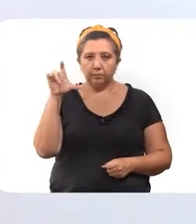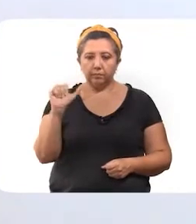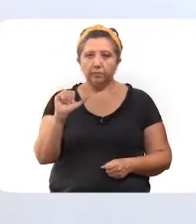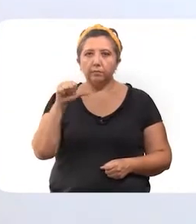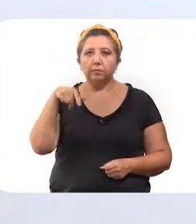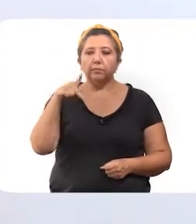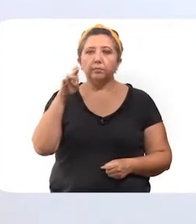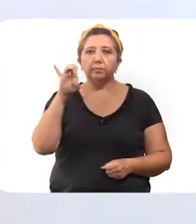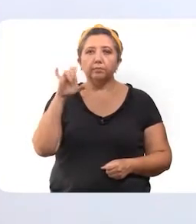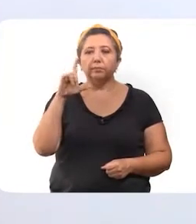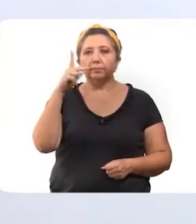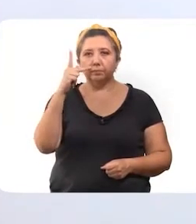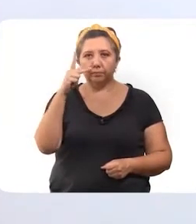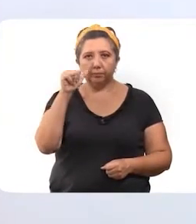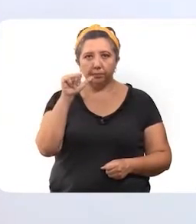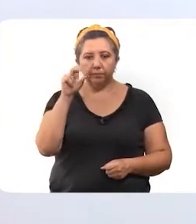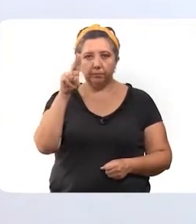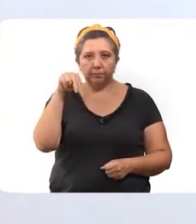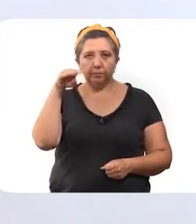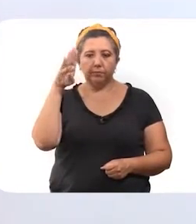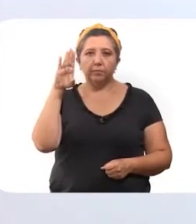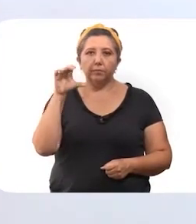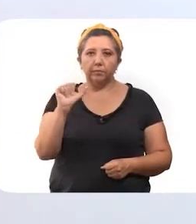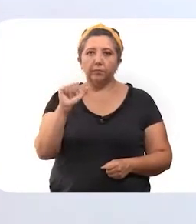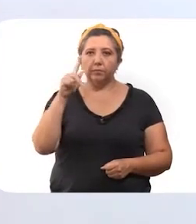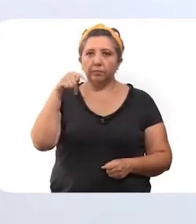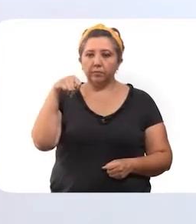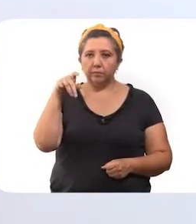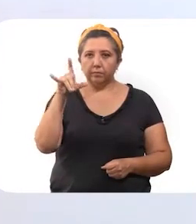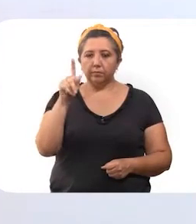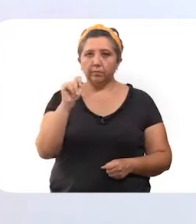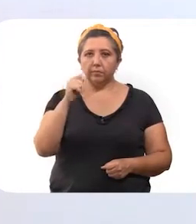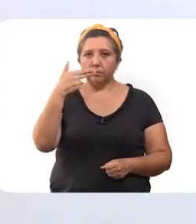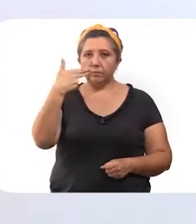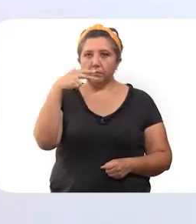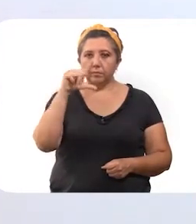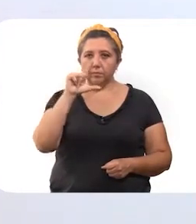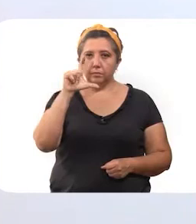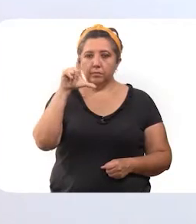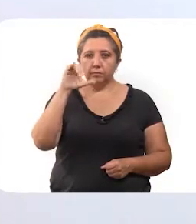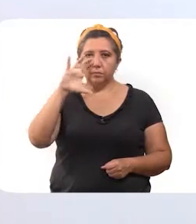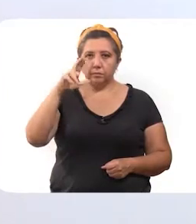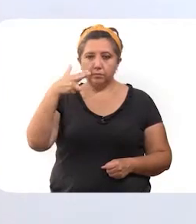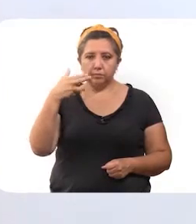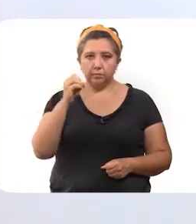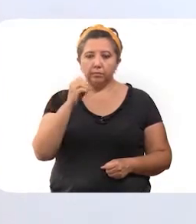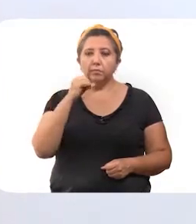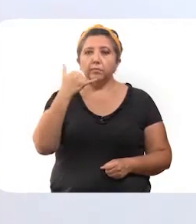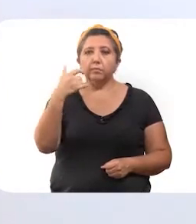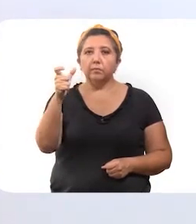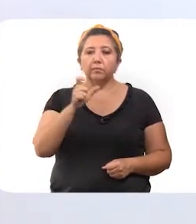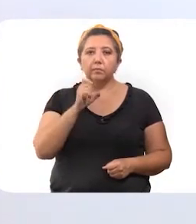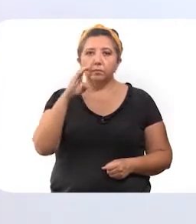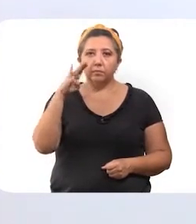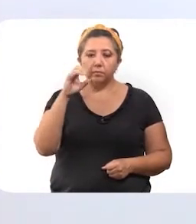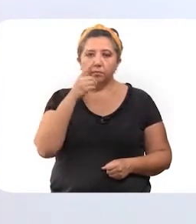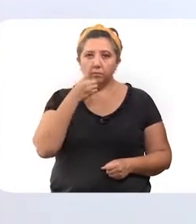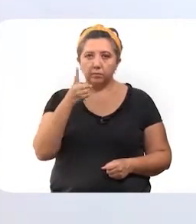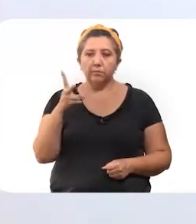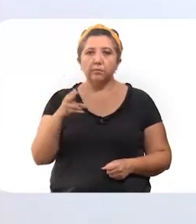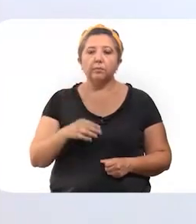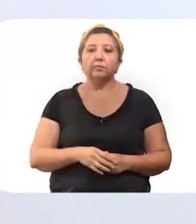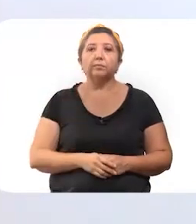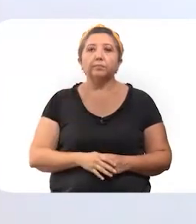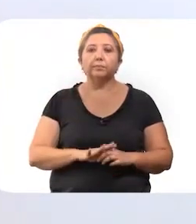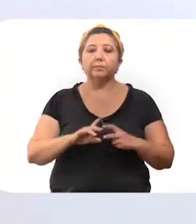Aquil, Sisantum, Panabá, Seyet, Tequit, Tinum, Jalachó, Muna, Tecó, Tzucacap y Yaxcabá.